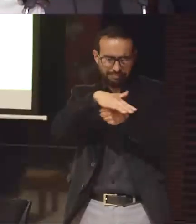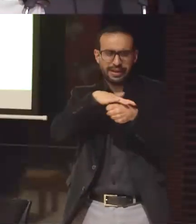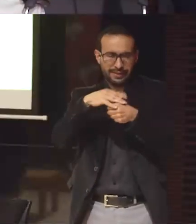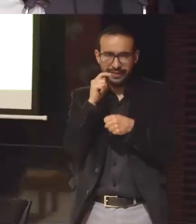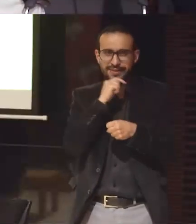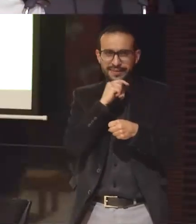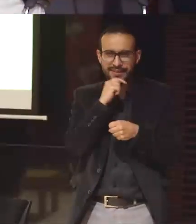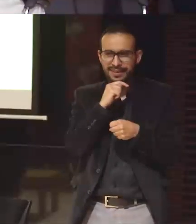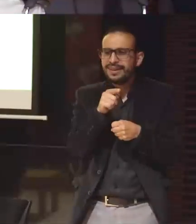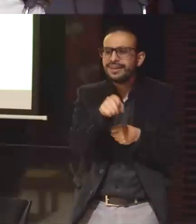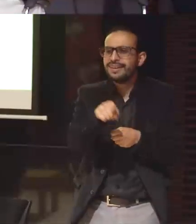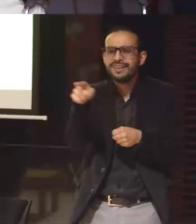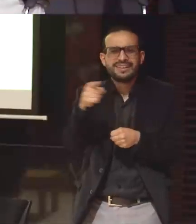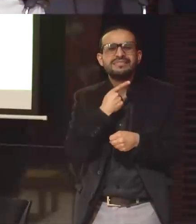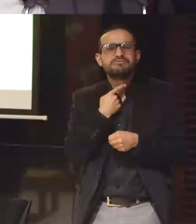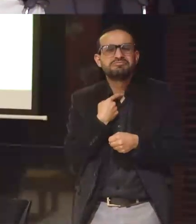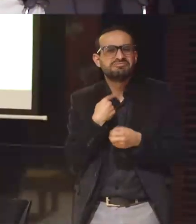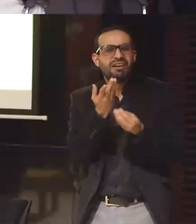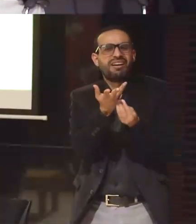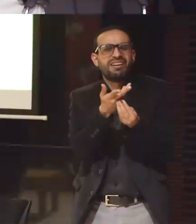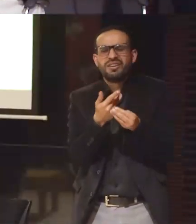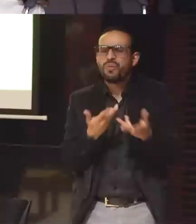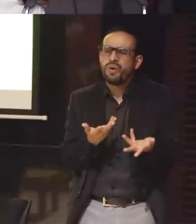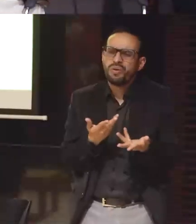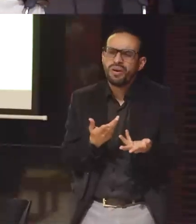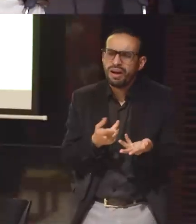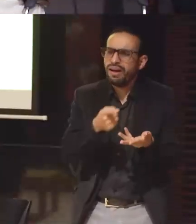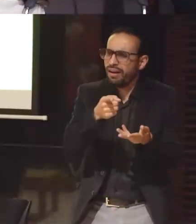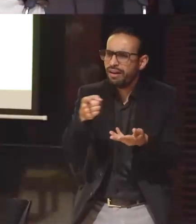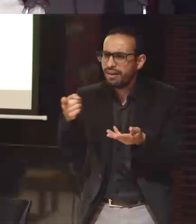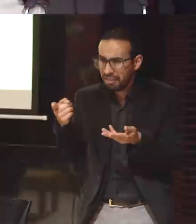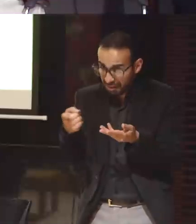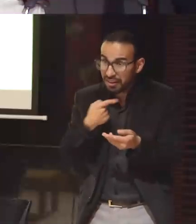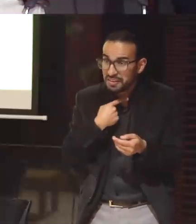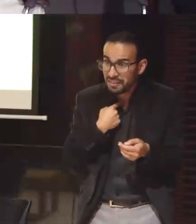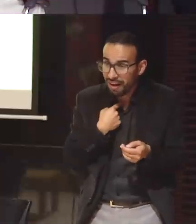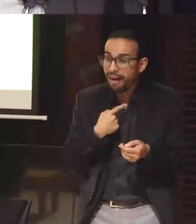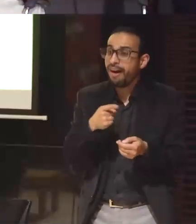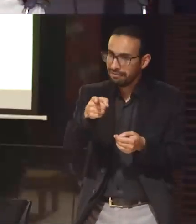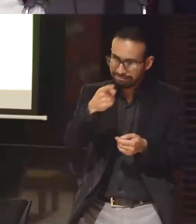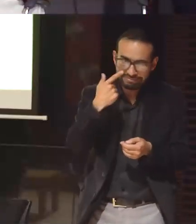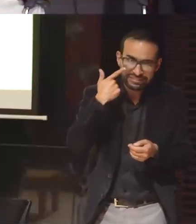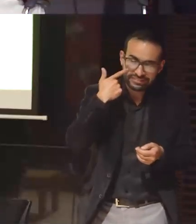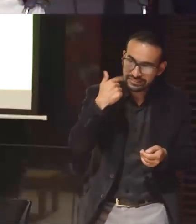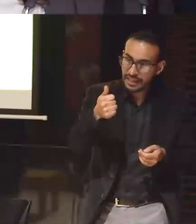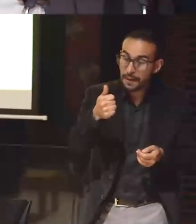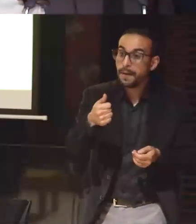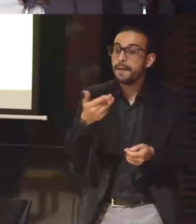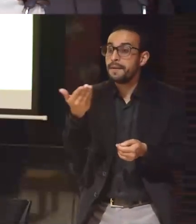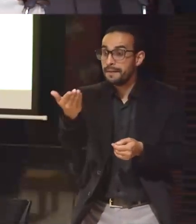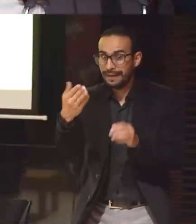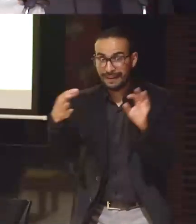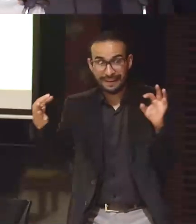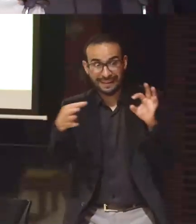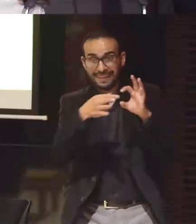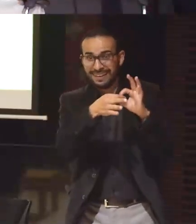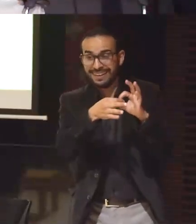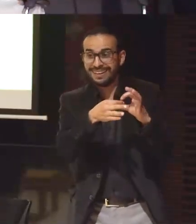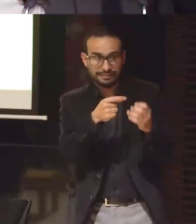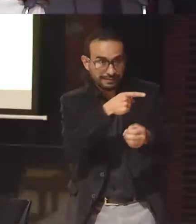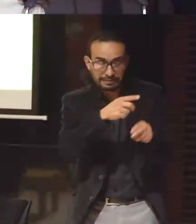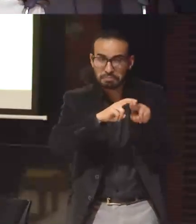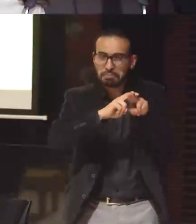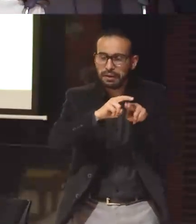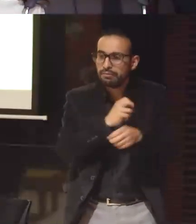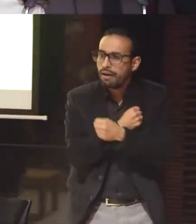ellos les gustan y cómo enfocarlos y encarrilarlos hacia, oiga, qué bacano esto que usted hace, pero hagámoslo como por amor al metro? Cuando uno le da a